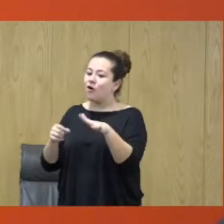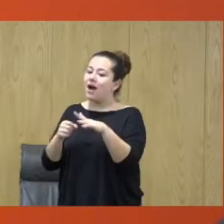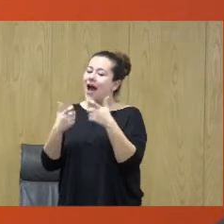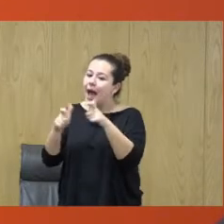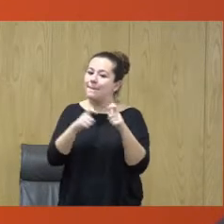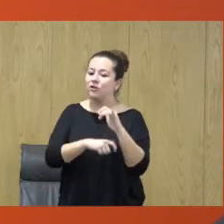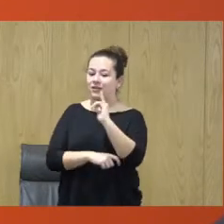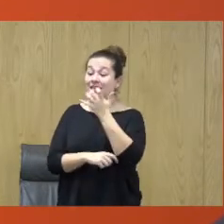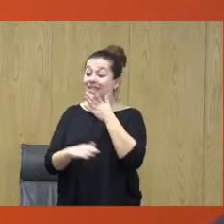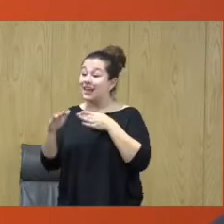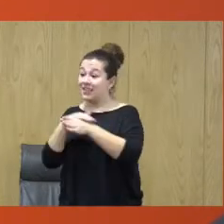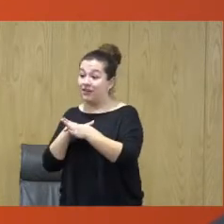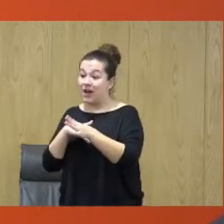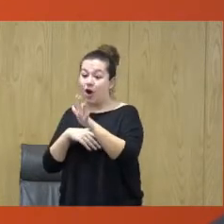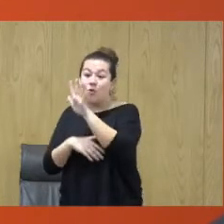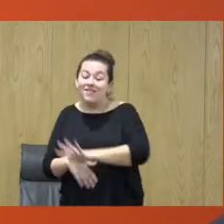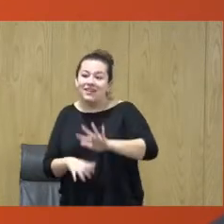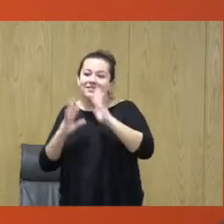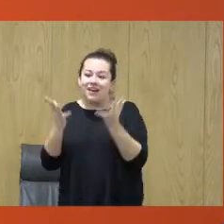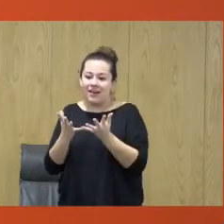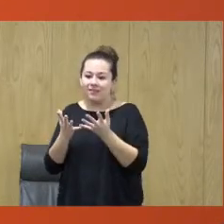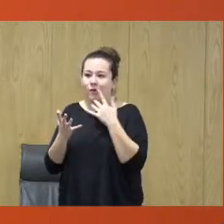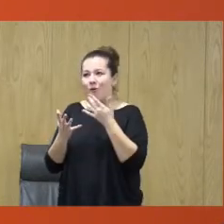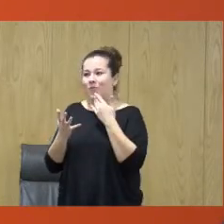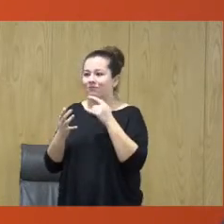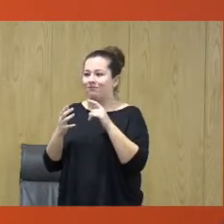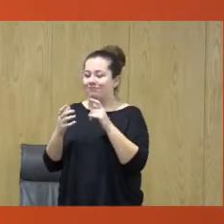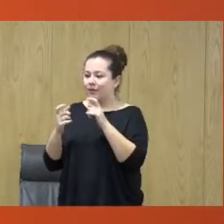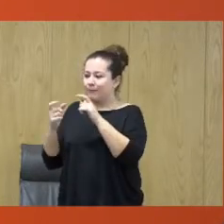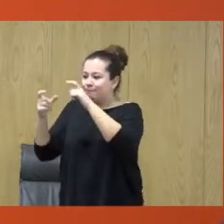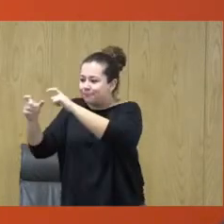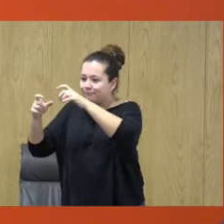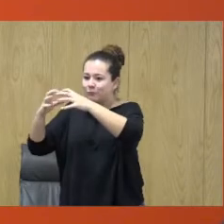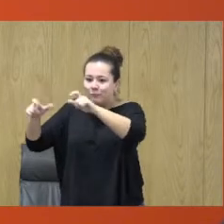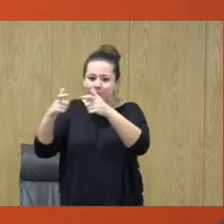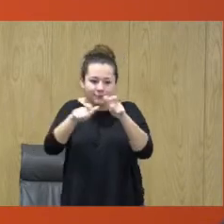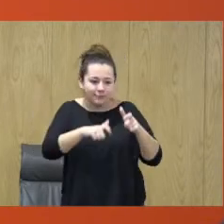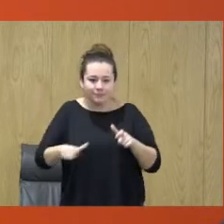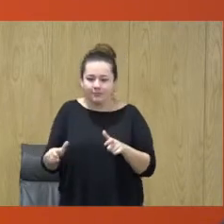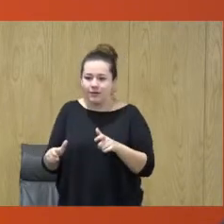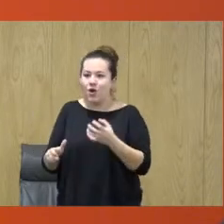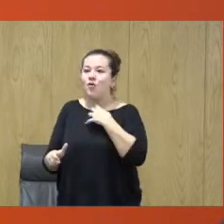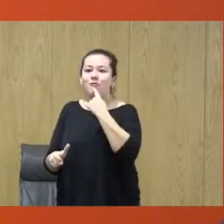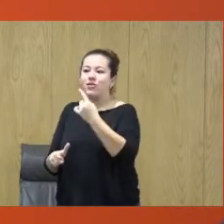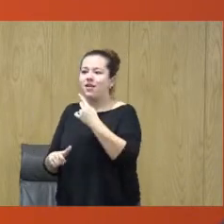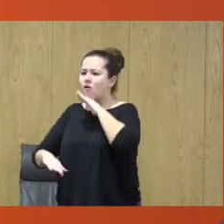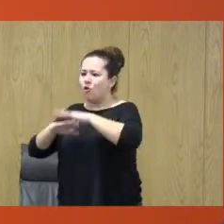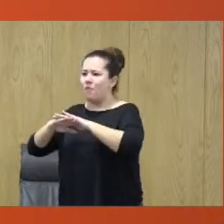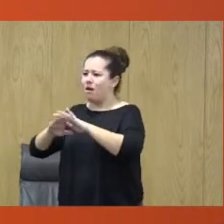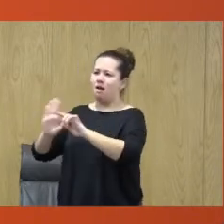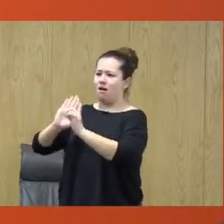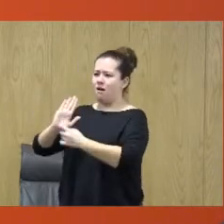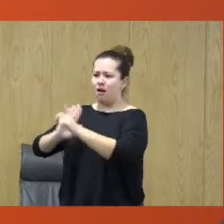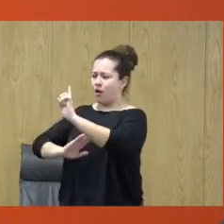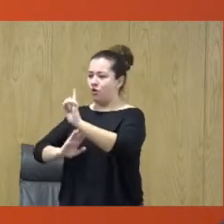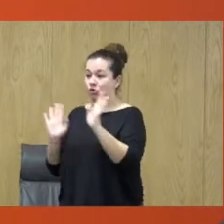accesibilidad universal es un archipiélago, hay islas muy grandes, islas continentes, que no podemos decir que no se cumpla la norma. Es que no